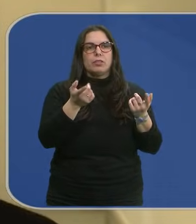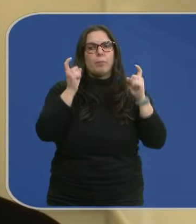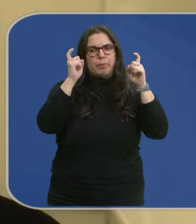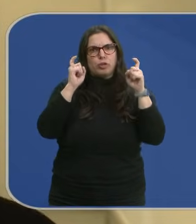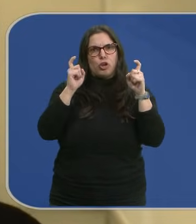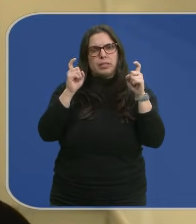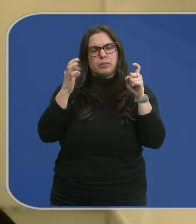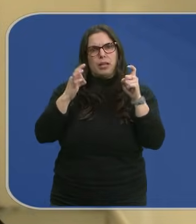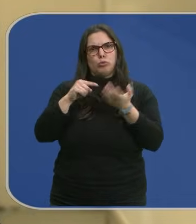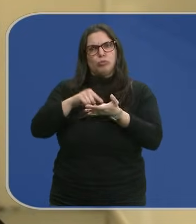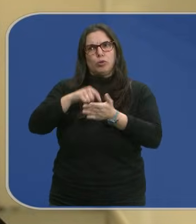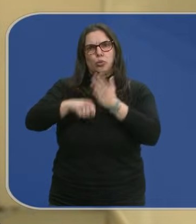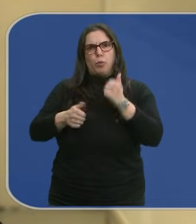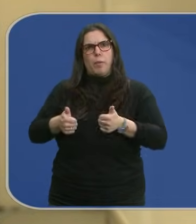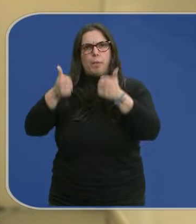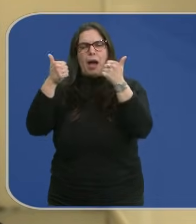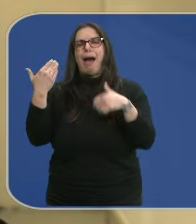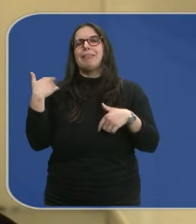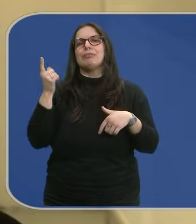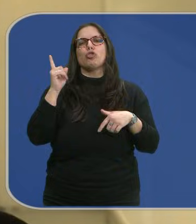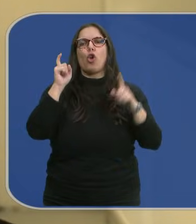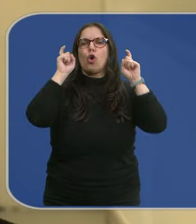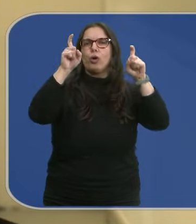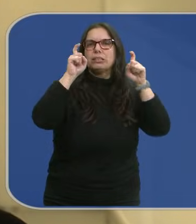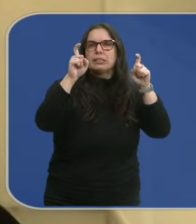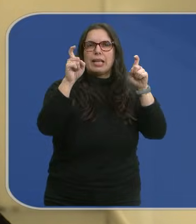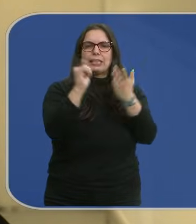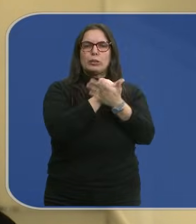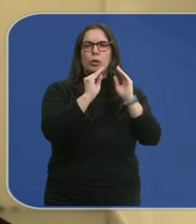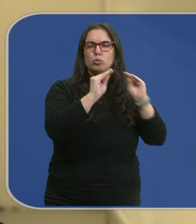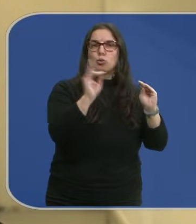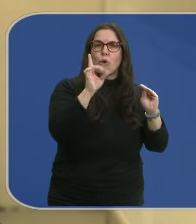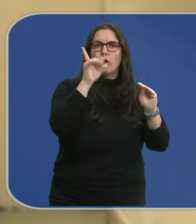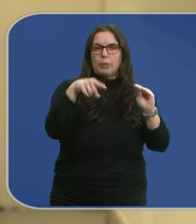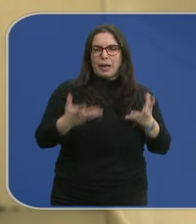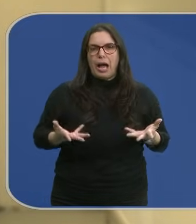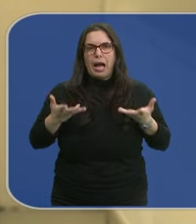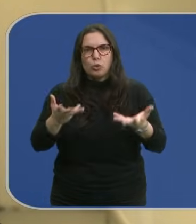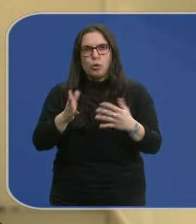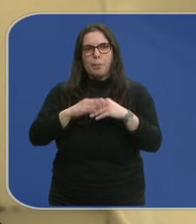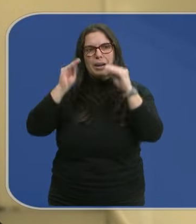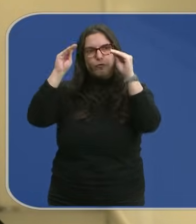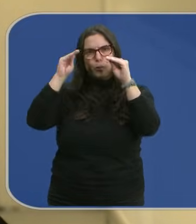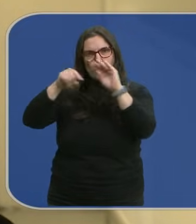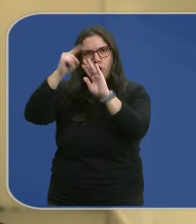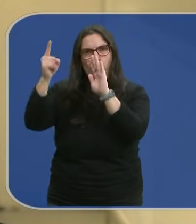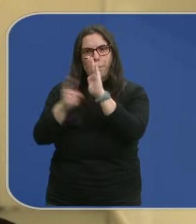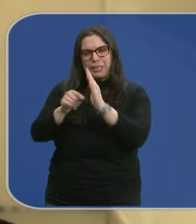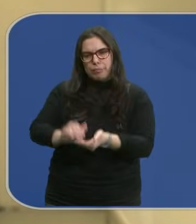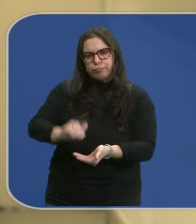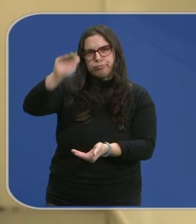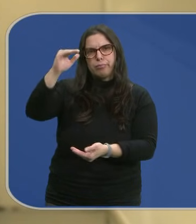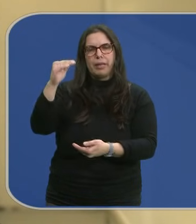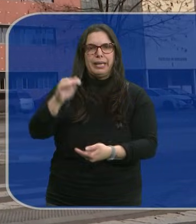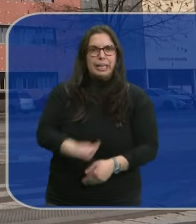son mayores. Ahora ya no solo enseñan una materia, ahora ayudan en la formación integral del niño y